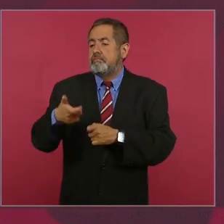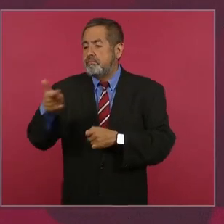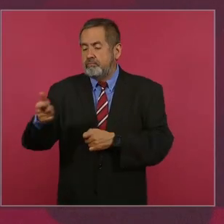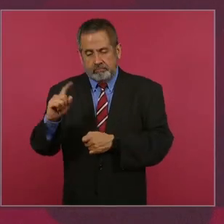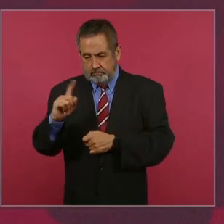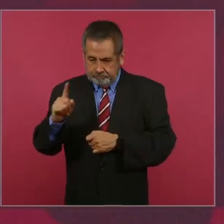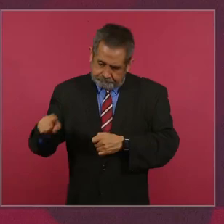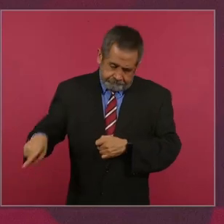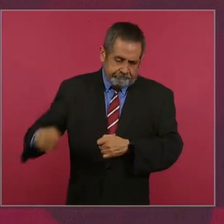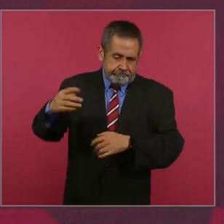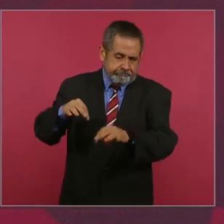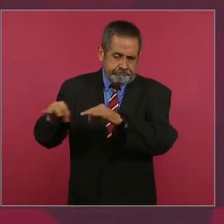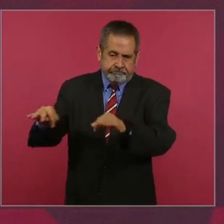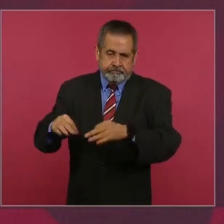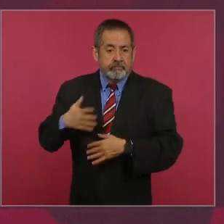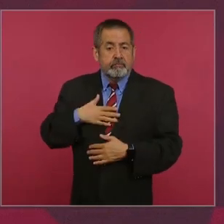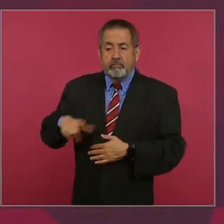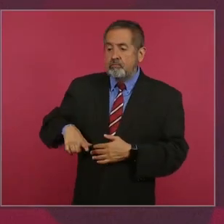de lo que le da el gobierno